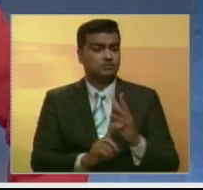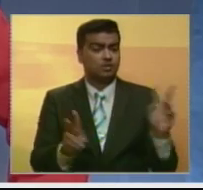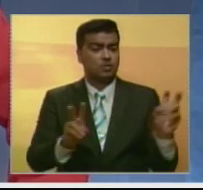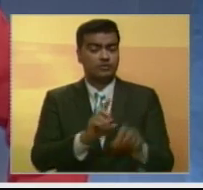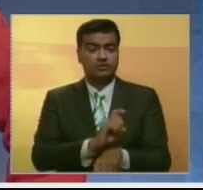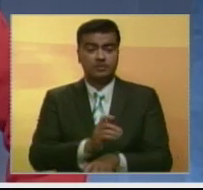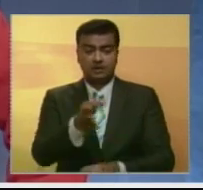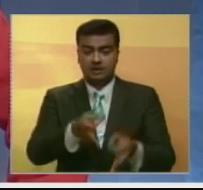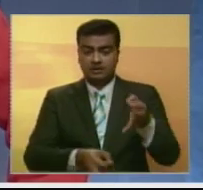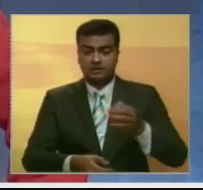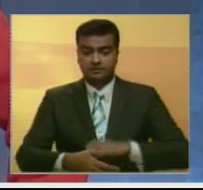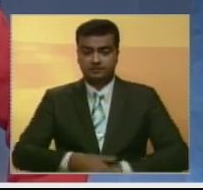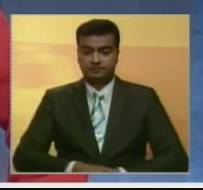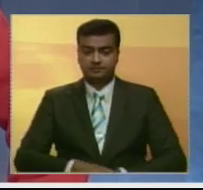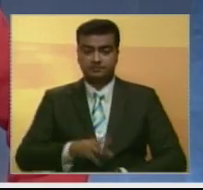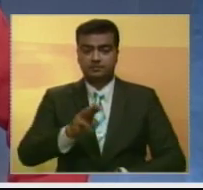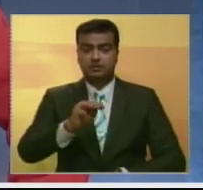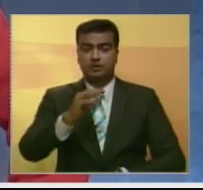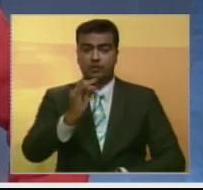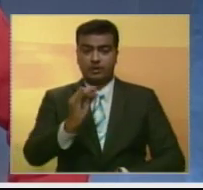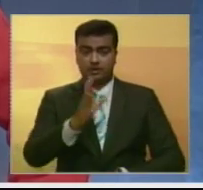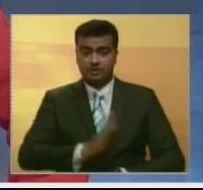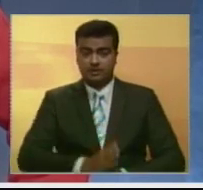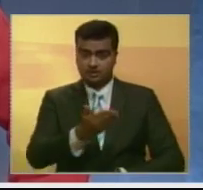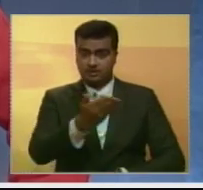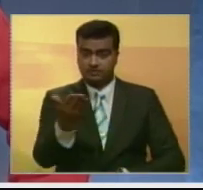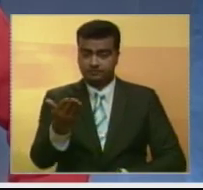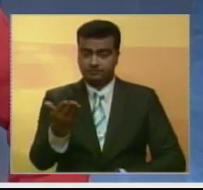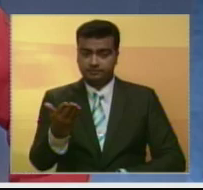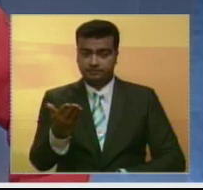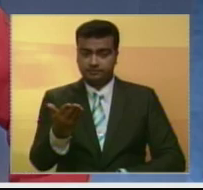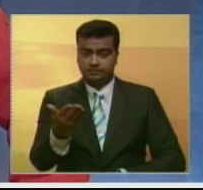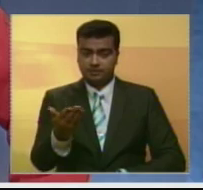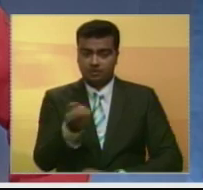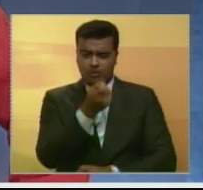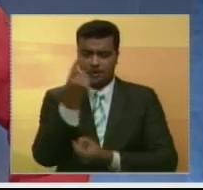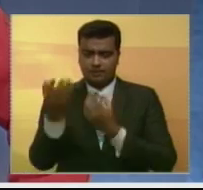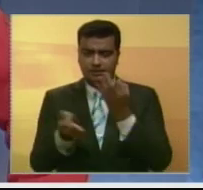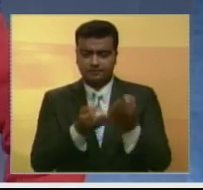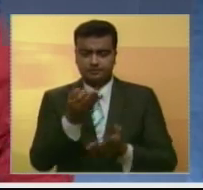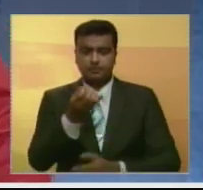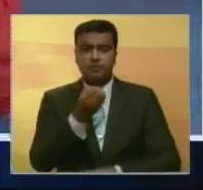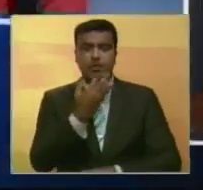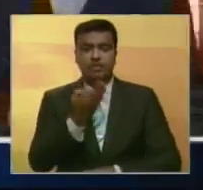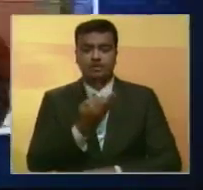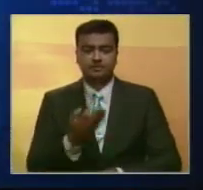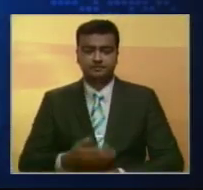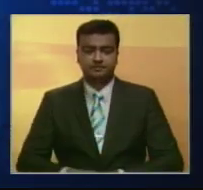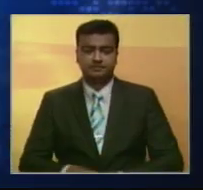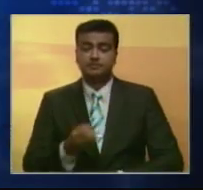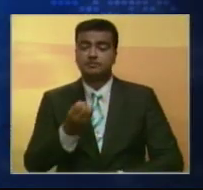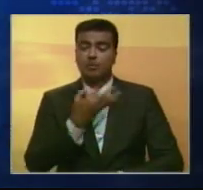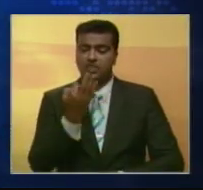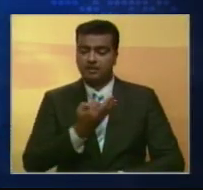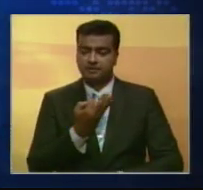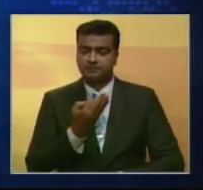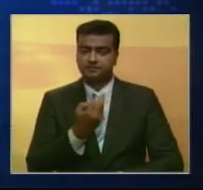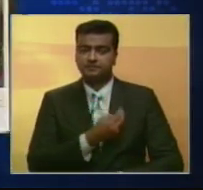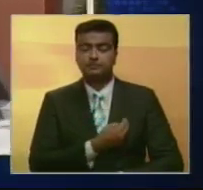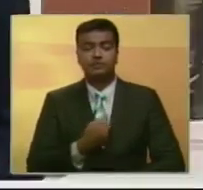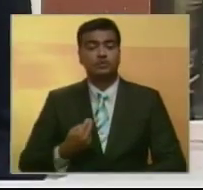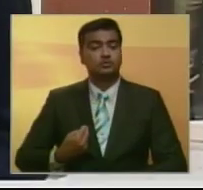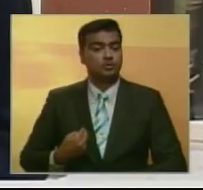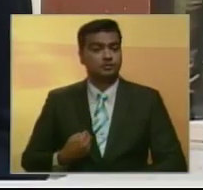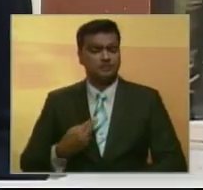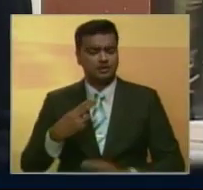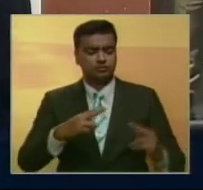periodo legislativo. Manuel Covela está allí en el lugar y nos amplía. Adelante, Manuel, buenas tardes. Así es, buenas tardes. Nosotros precisamente